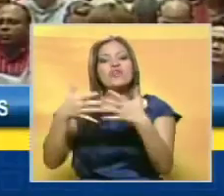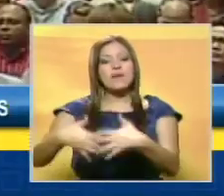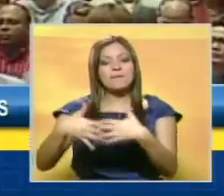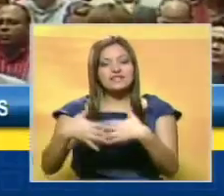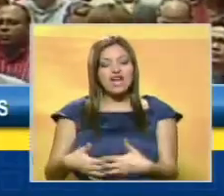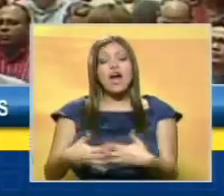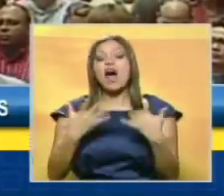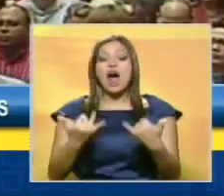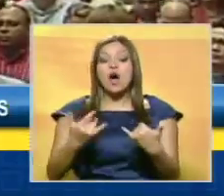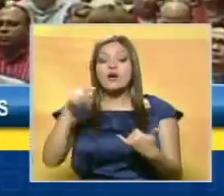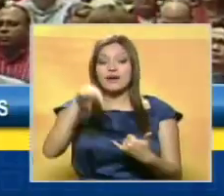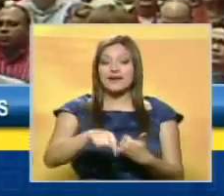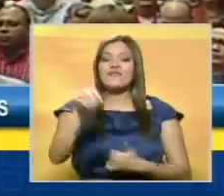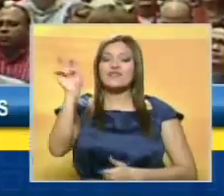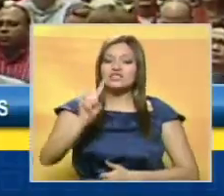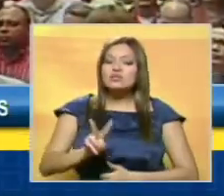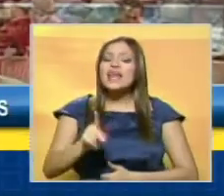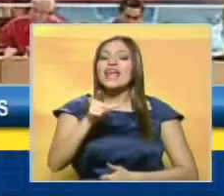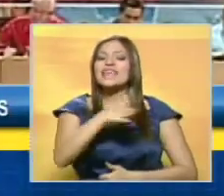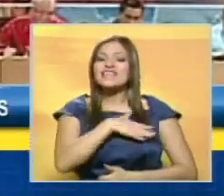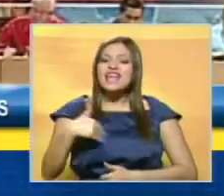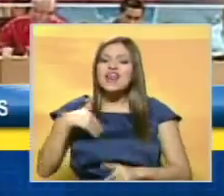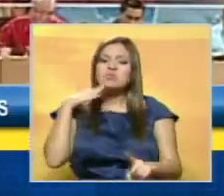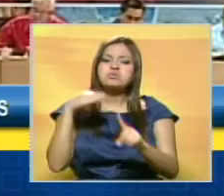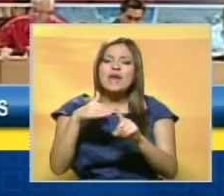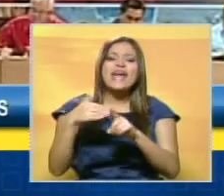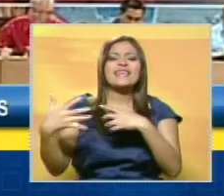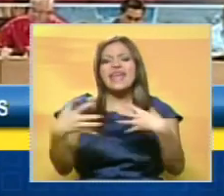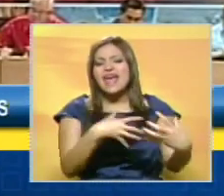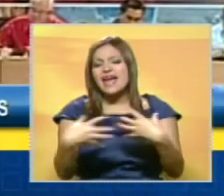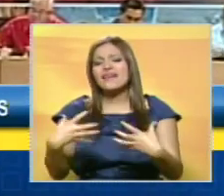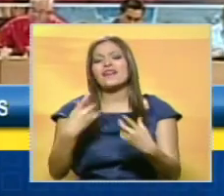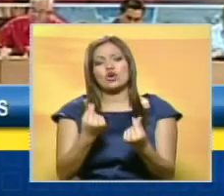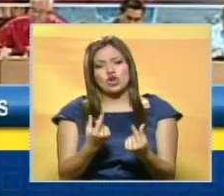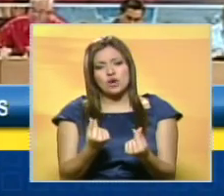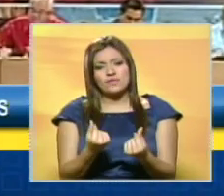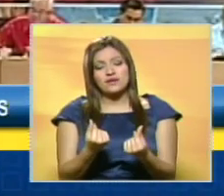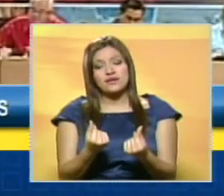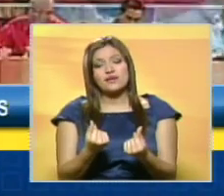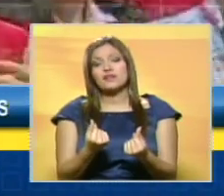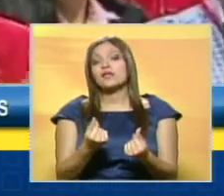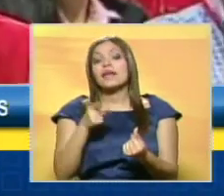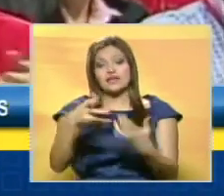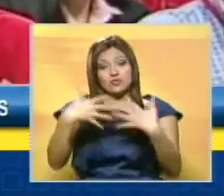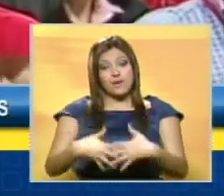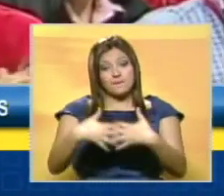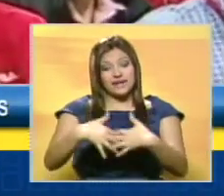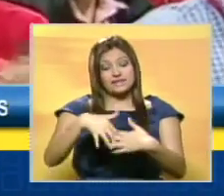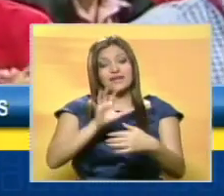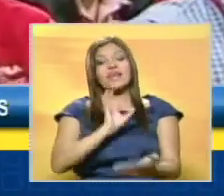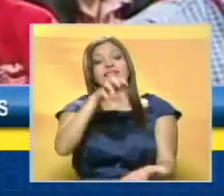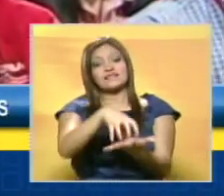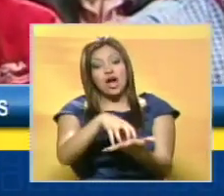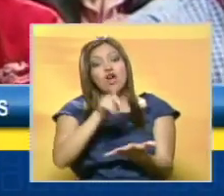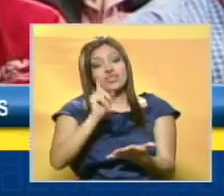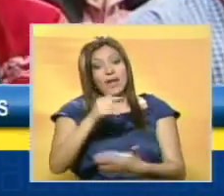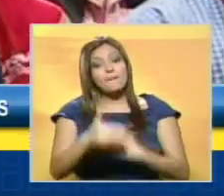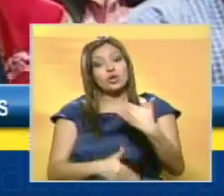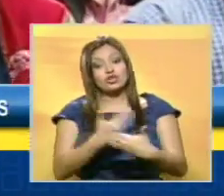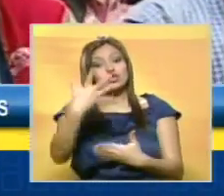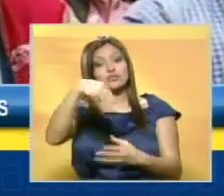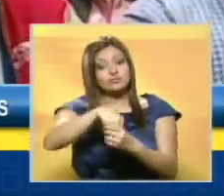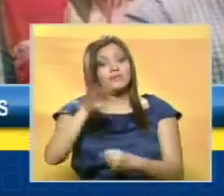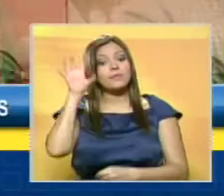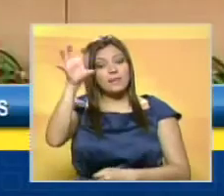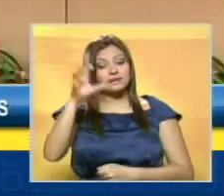empresariales que hacen vida en el país están detrás de la denominada guerra económica. Indicó que son las empresas estatales las que deben producir en el